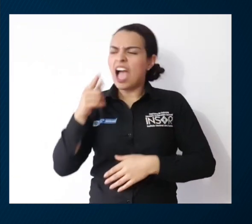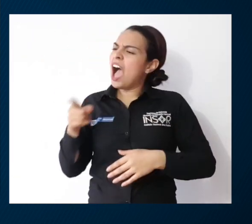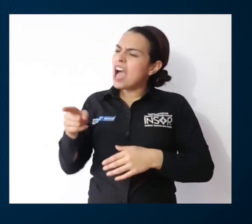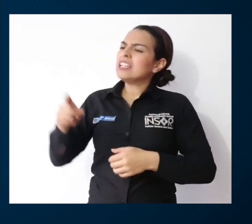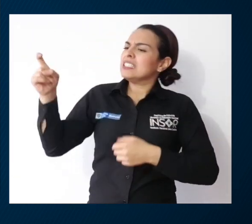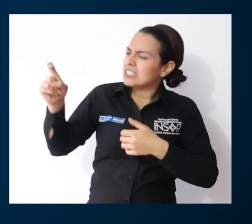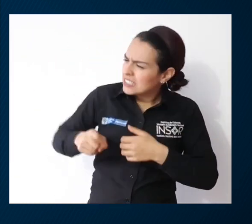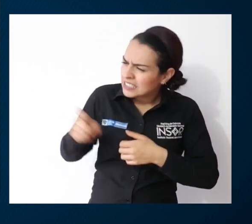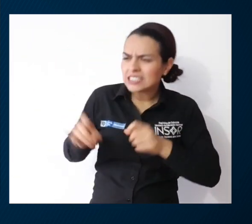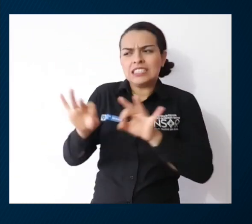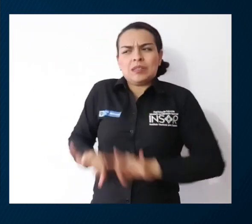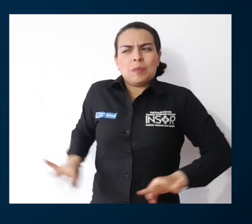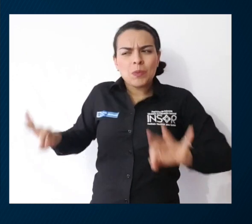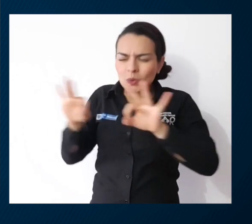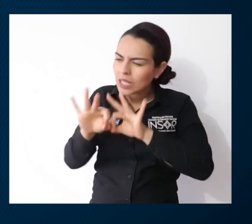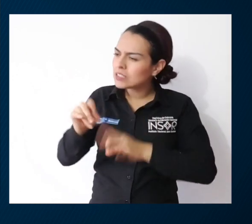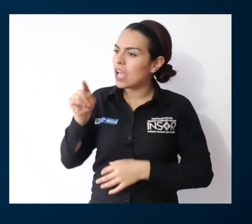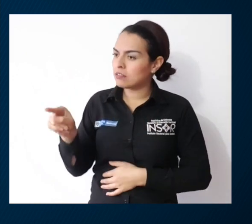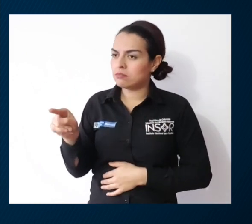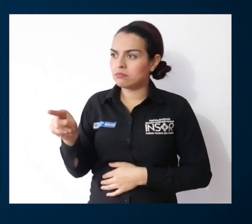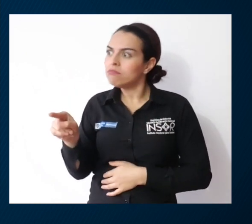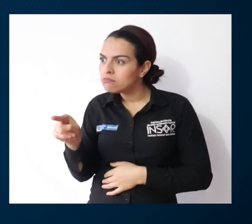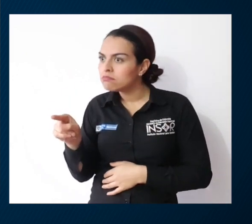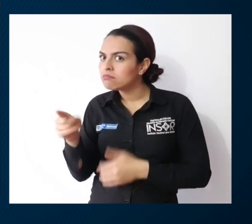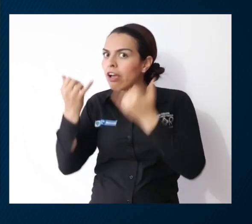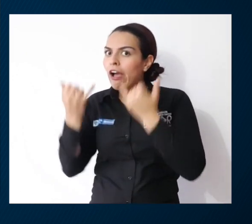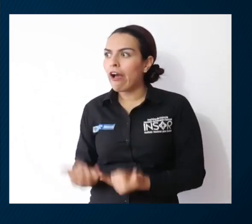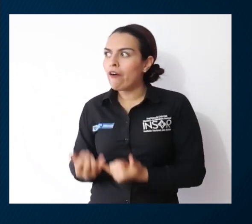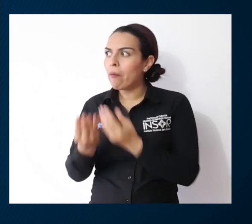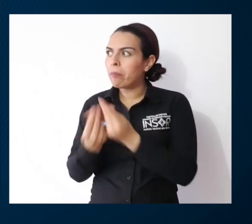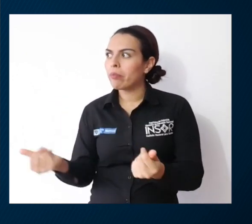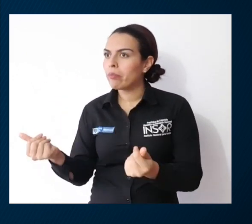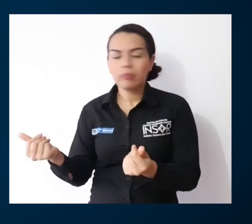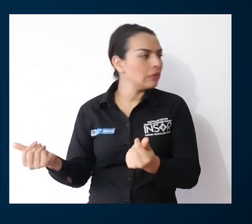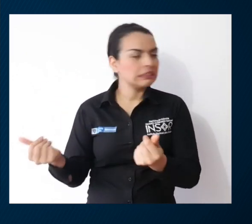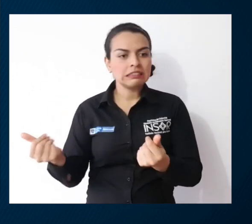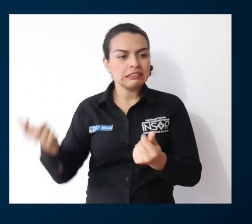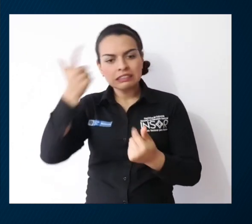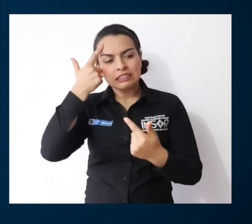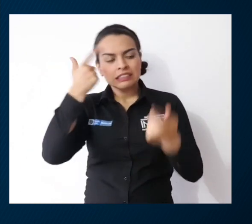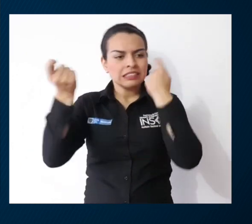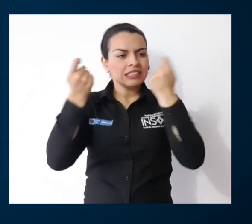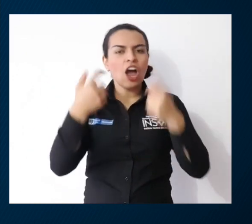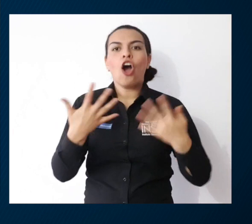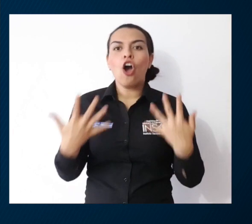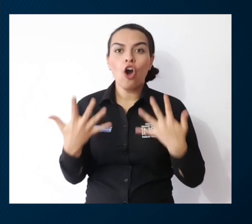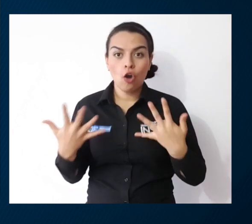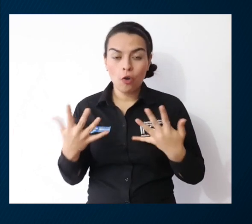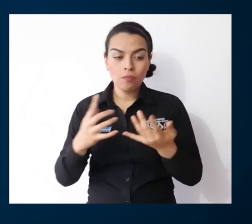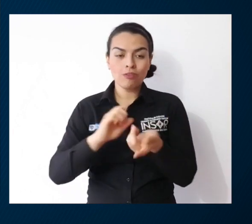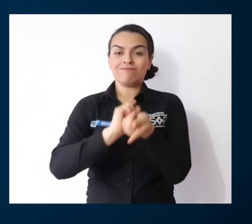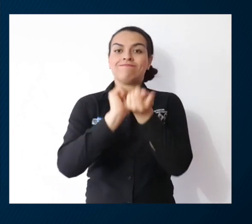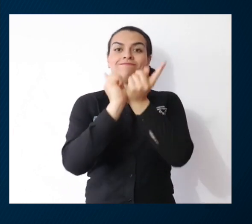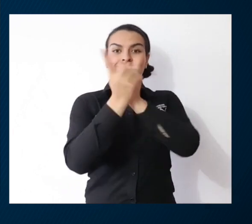necesario, fundamental, pues nada, se desvaneció en el aire y nos obligó a pensarlo de otra manera. Y lo más importante es que